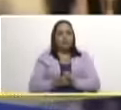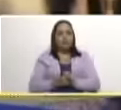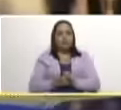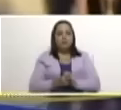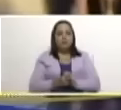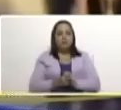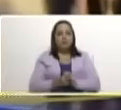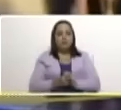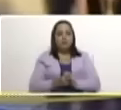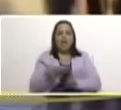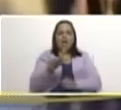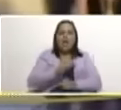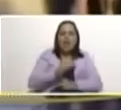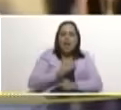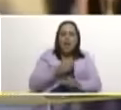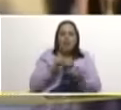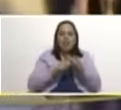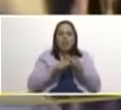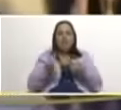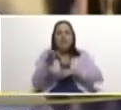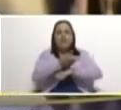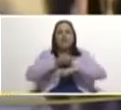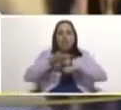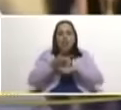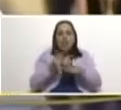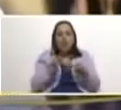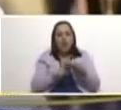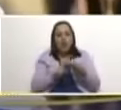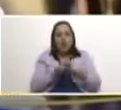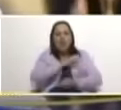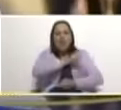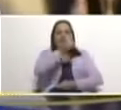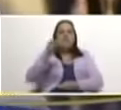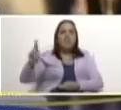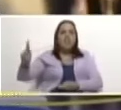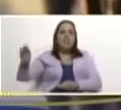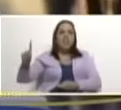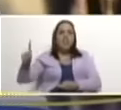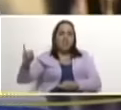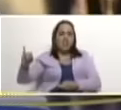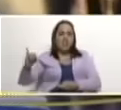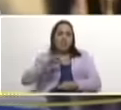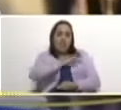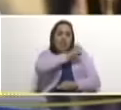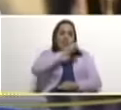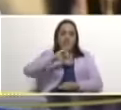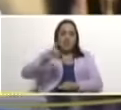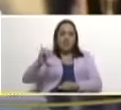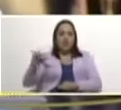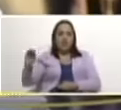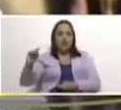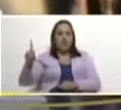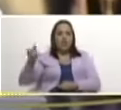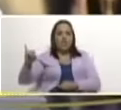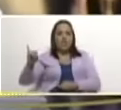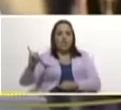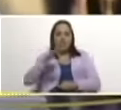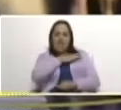de los alcaldes, gobernadores, jefes de Redi, jefes de Sodi, el jefe del ejército,